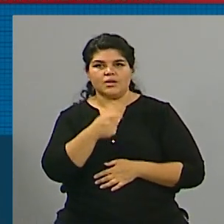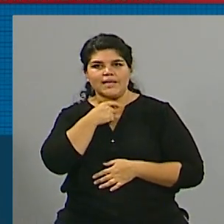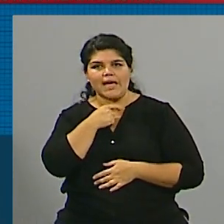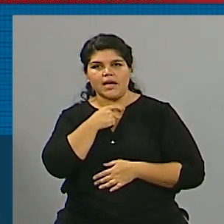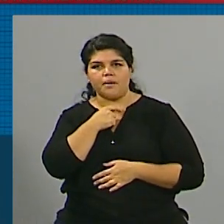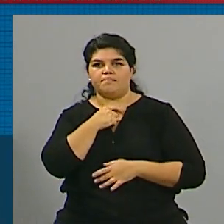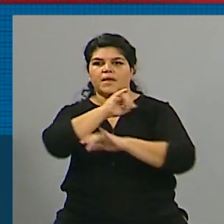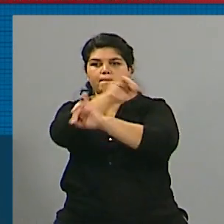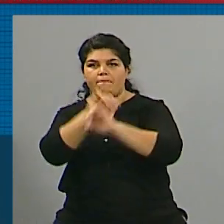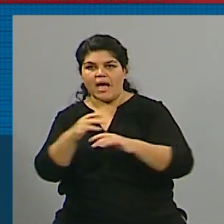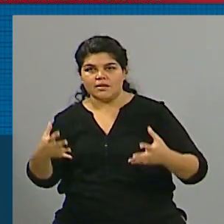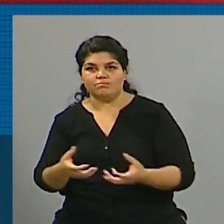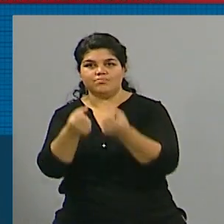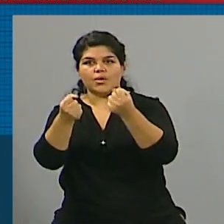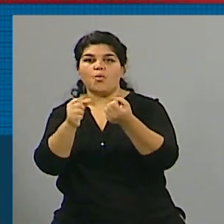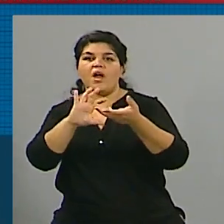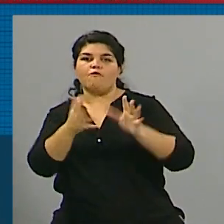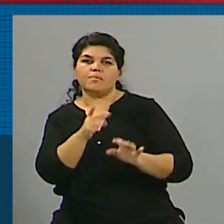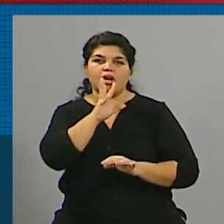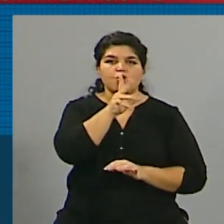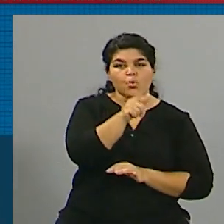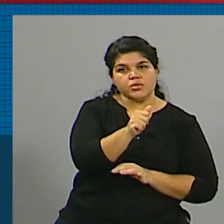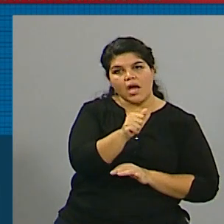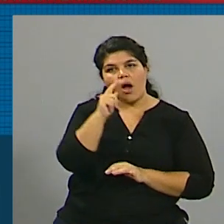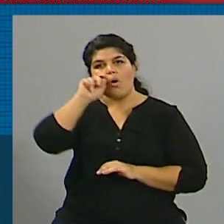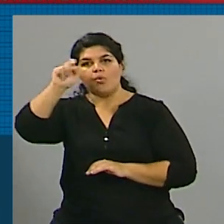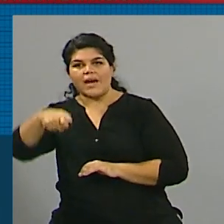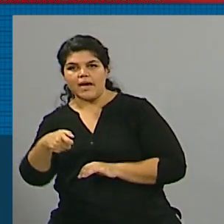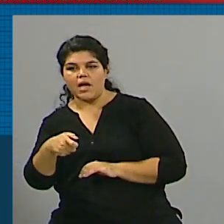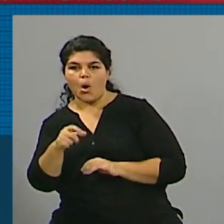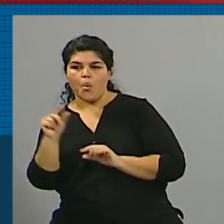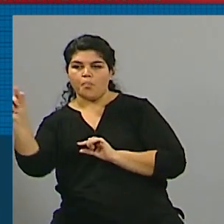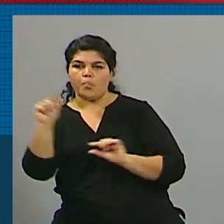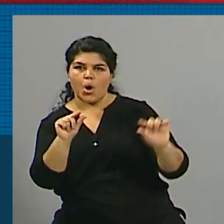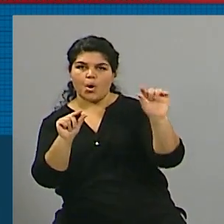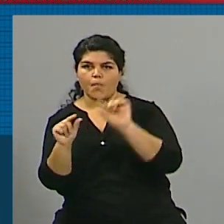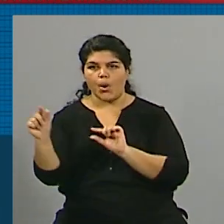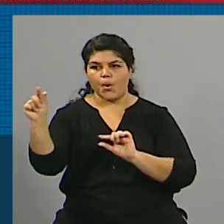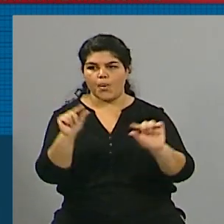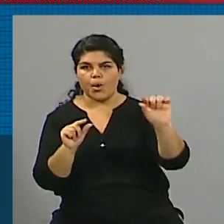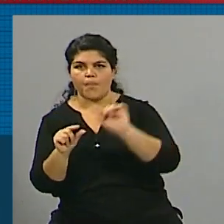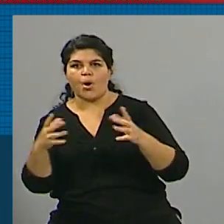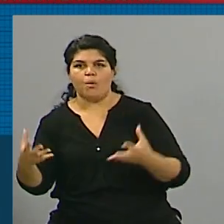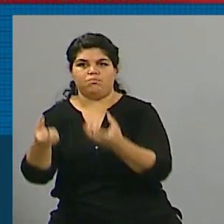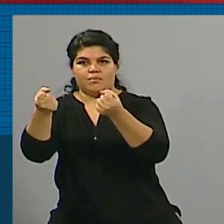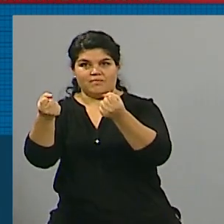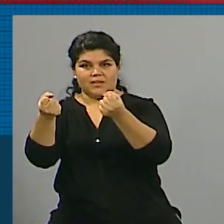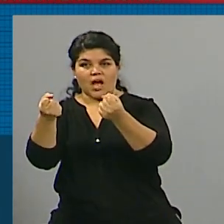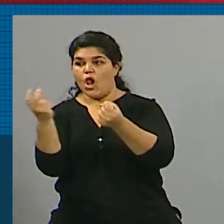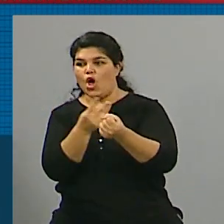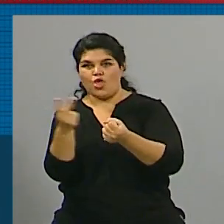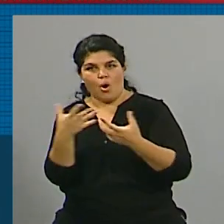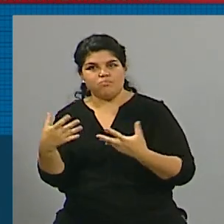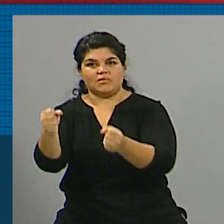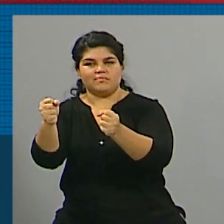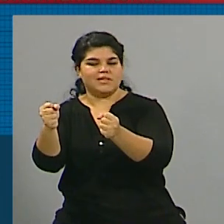responsabilidades mixtas en relación al rol de Rusia y al rol de Ucrania. Esto fue absolutamente eliminado. Por otro lado,